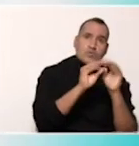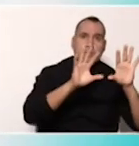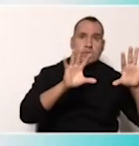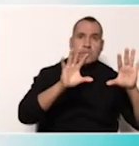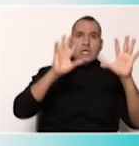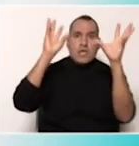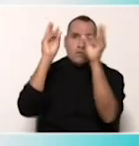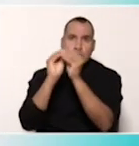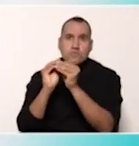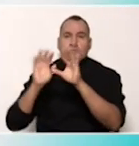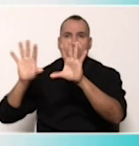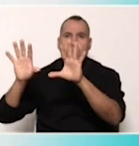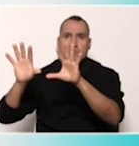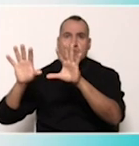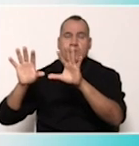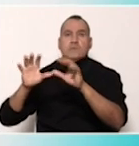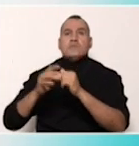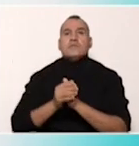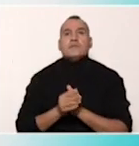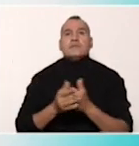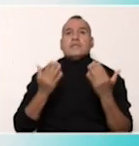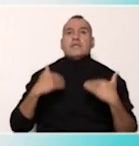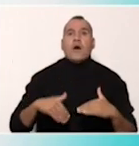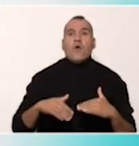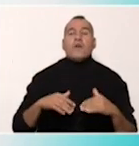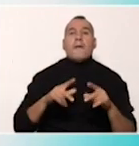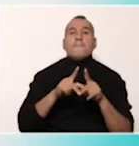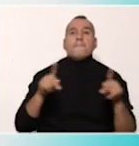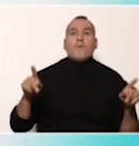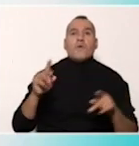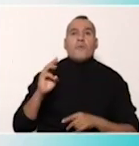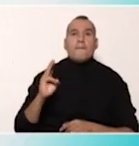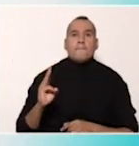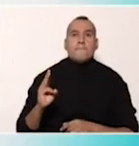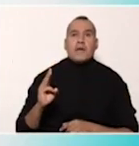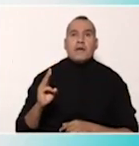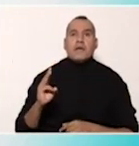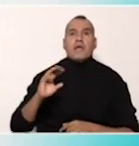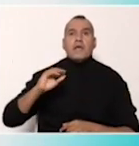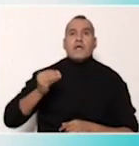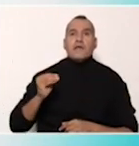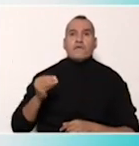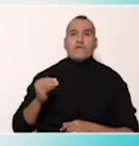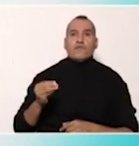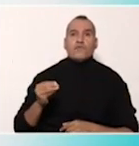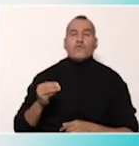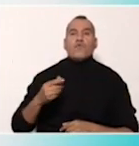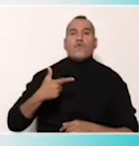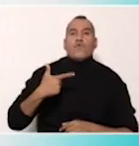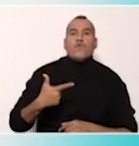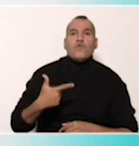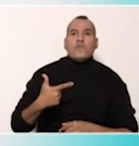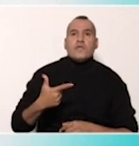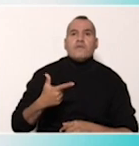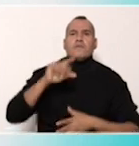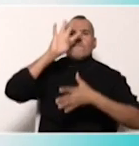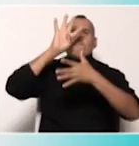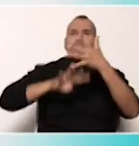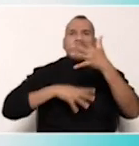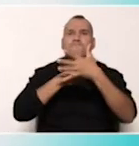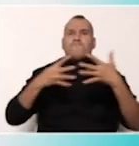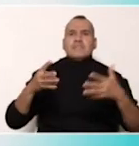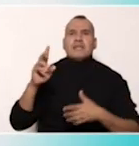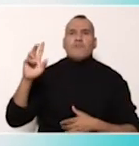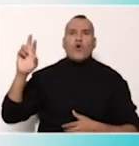de base 10, y dado los polinomios p de x y q de x, se pide dividir por el método y la regla